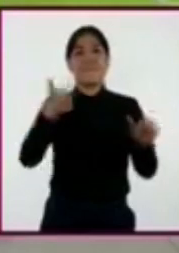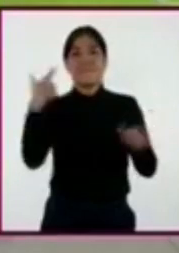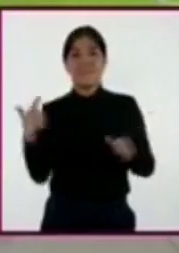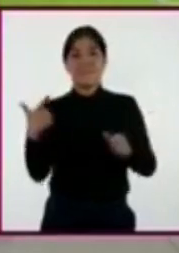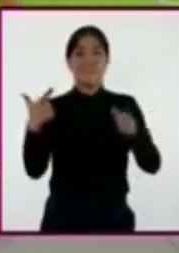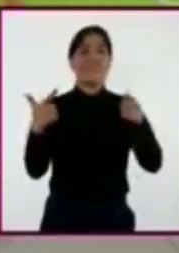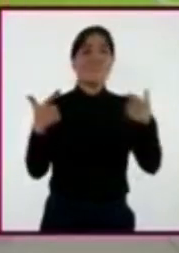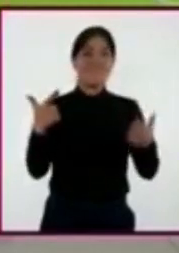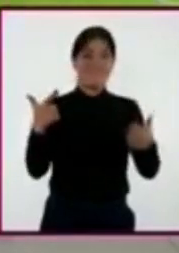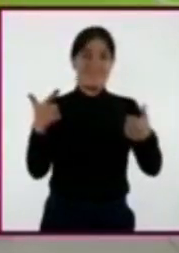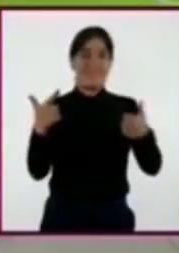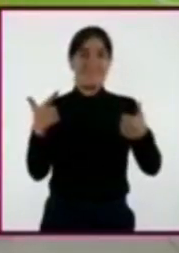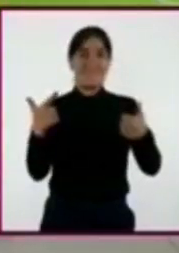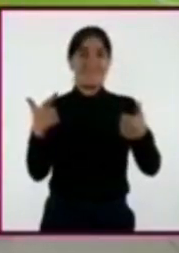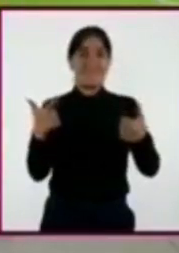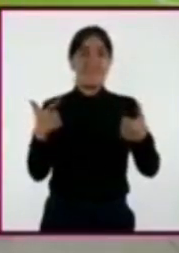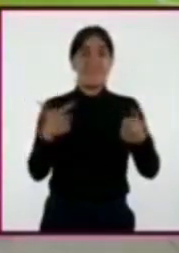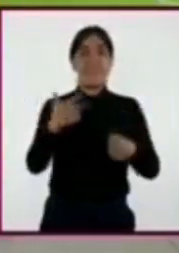7-6,